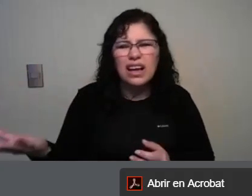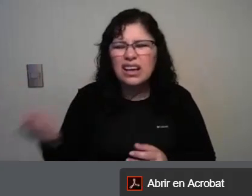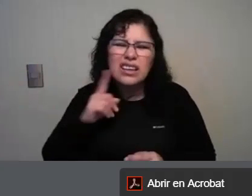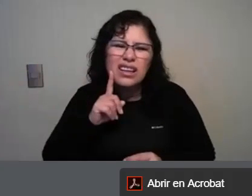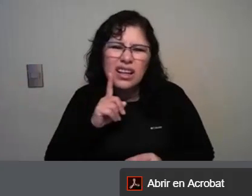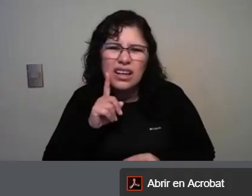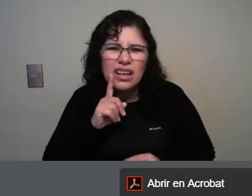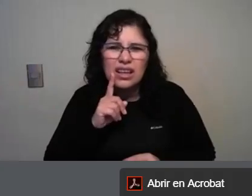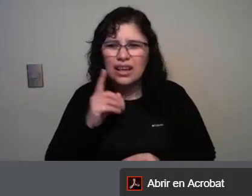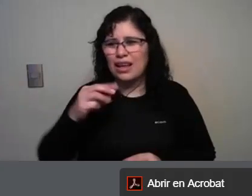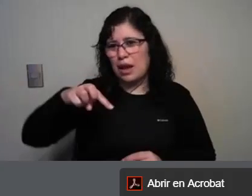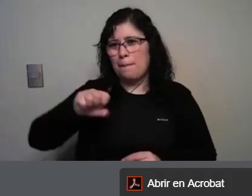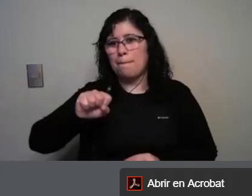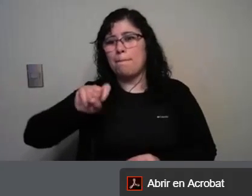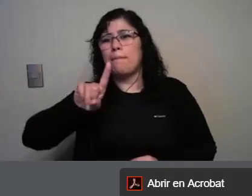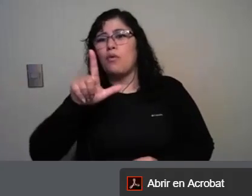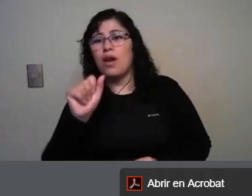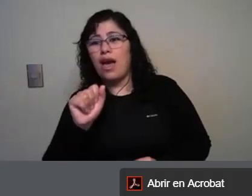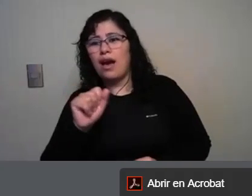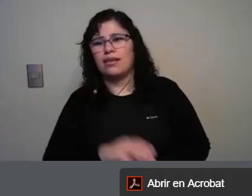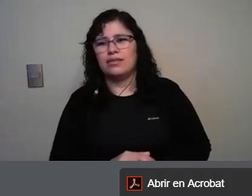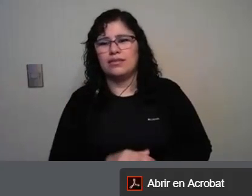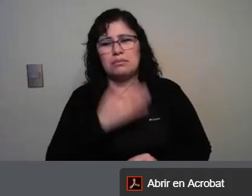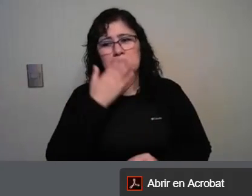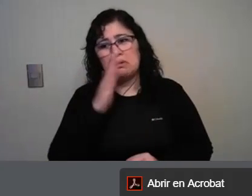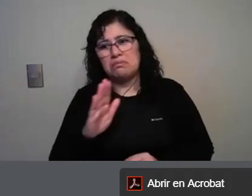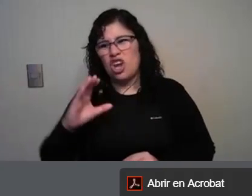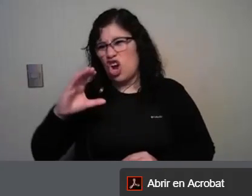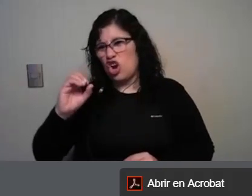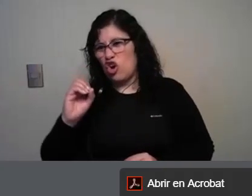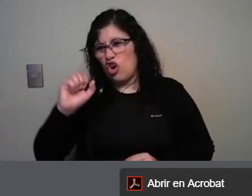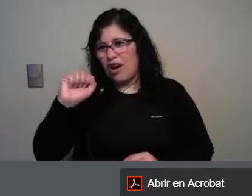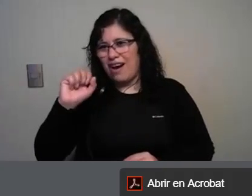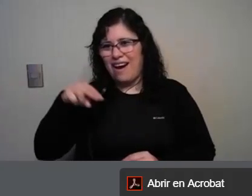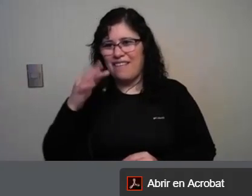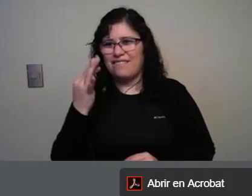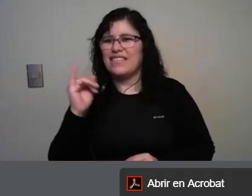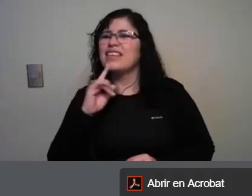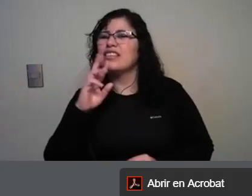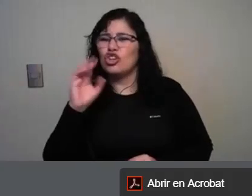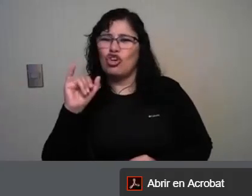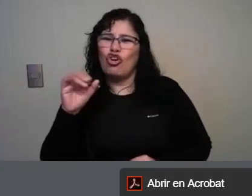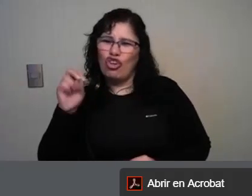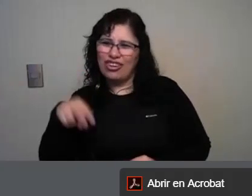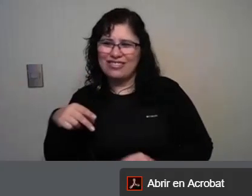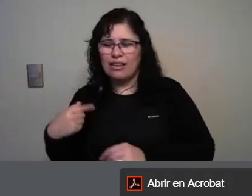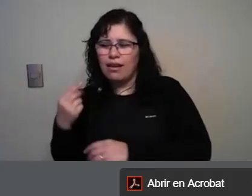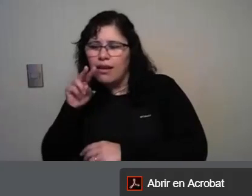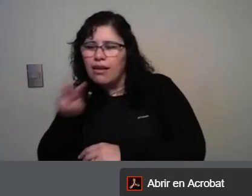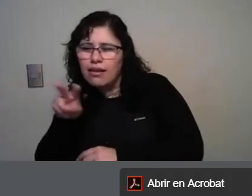Hola, profesor Paula. No, le Ya, comentaba por si acaso. Es que así el coanfitrión está como atento pendiente a, del